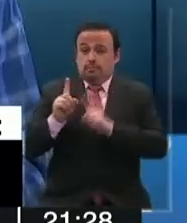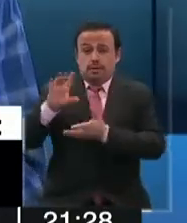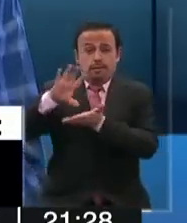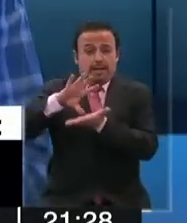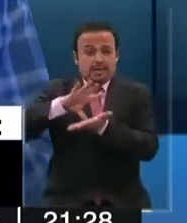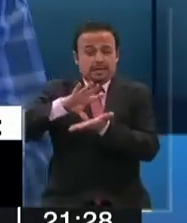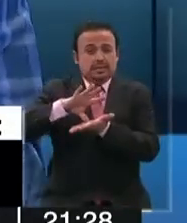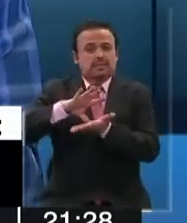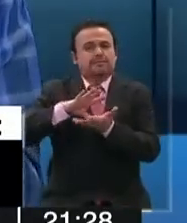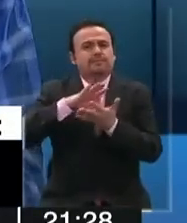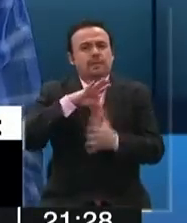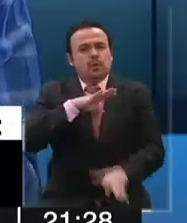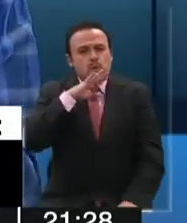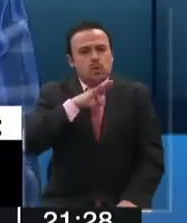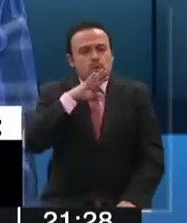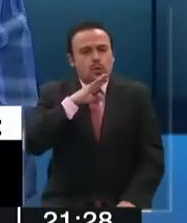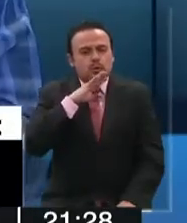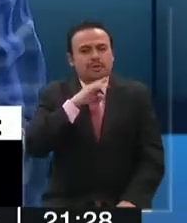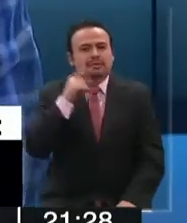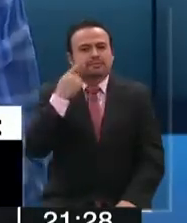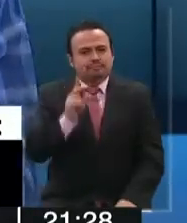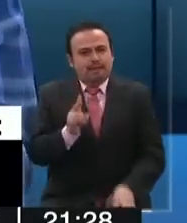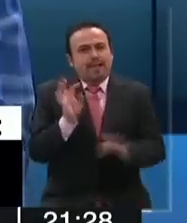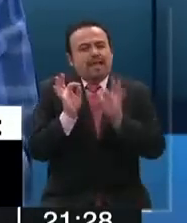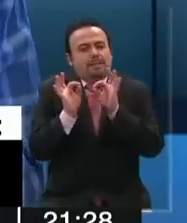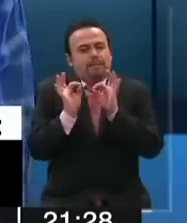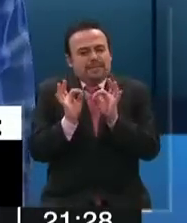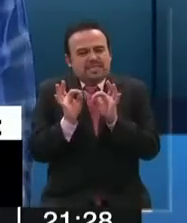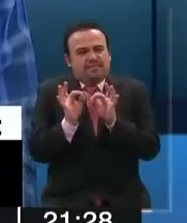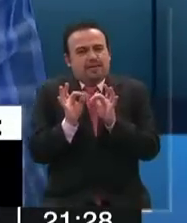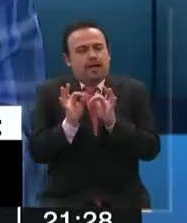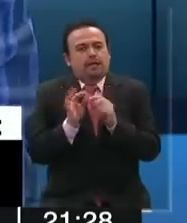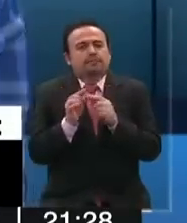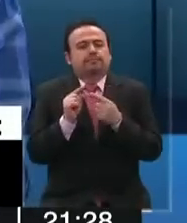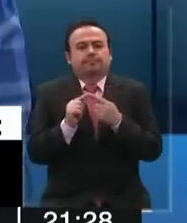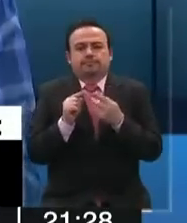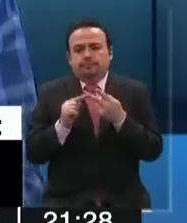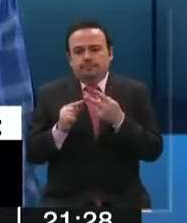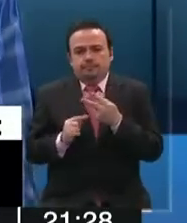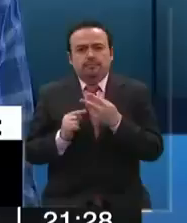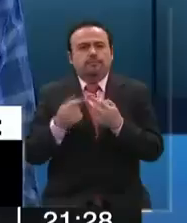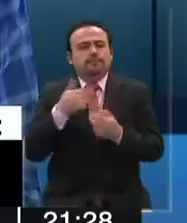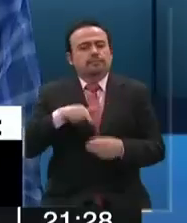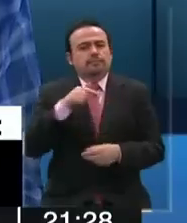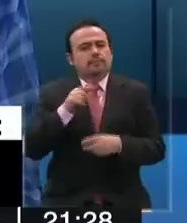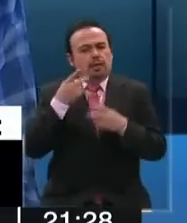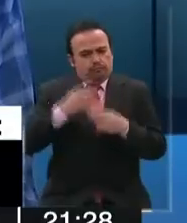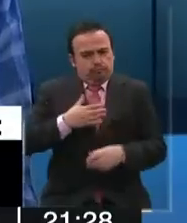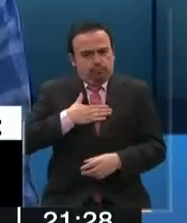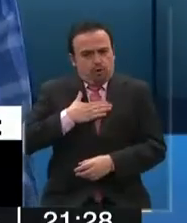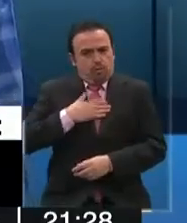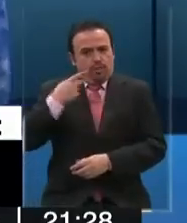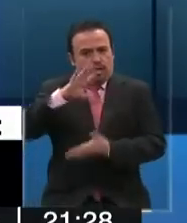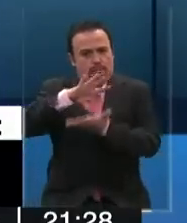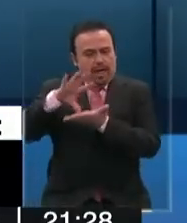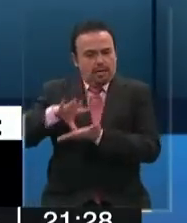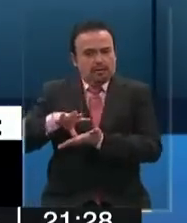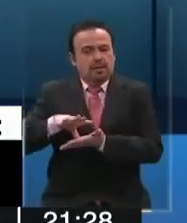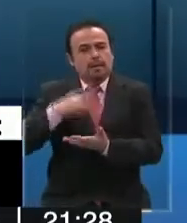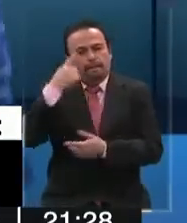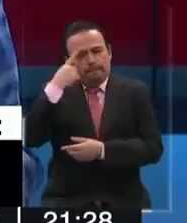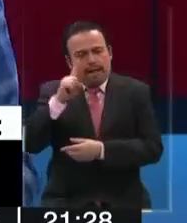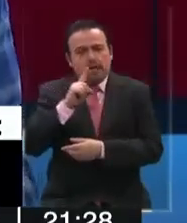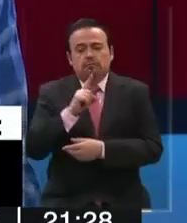uso de atribuciones específicas que poseen para eh